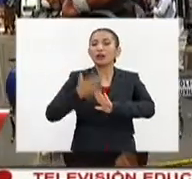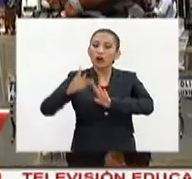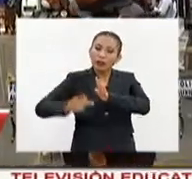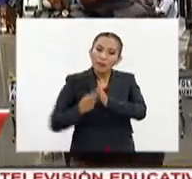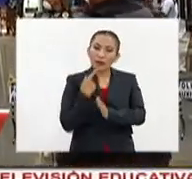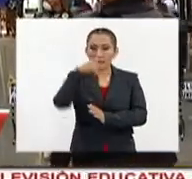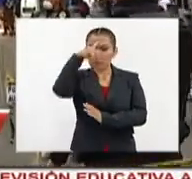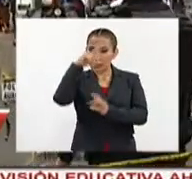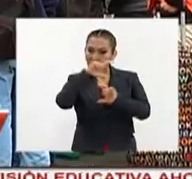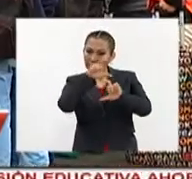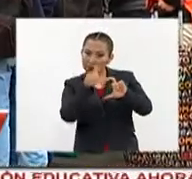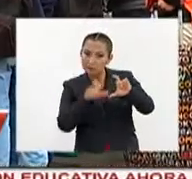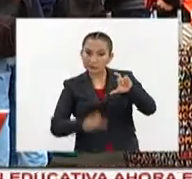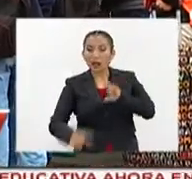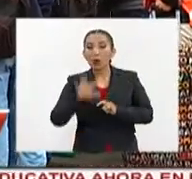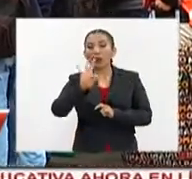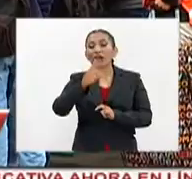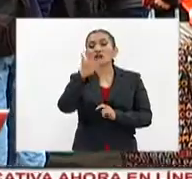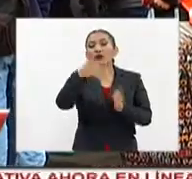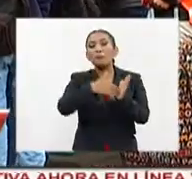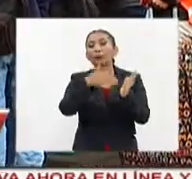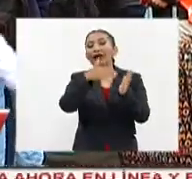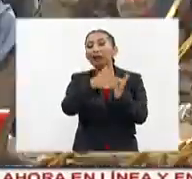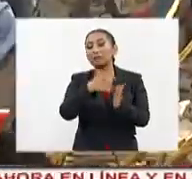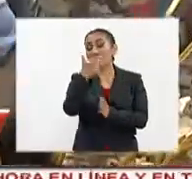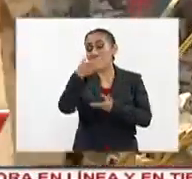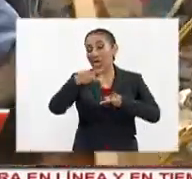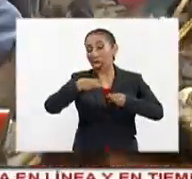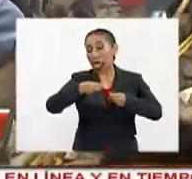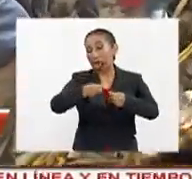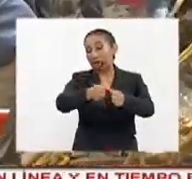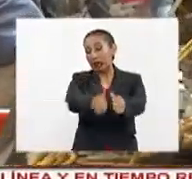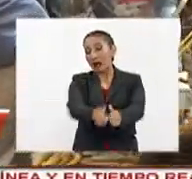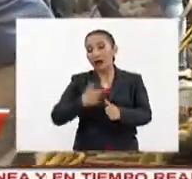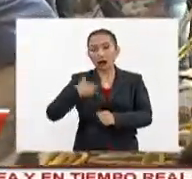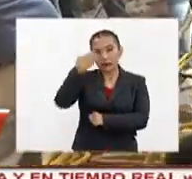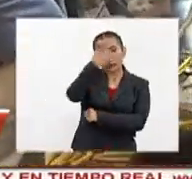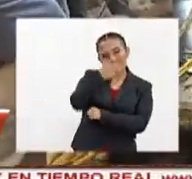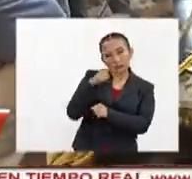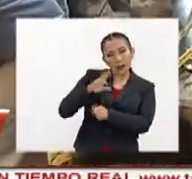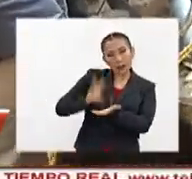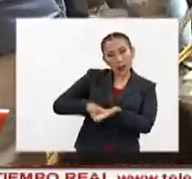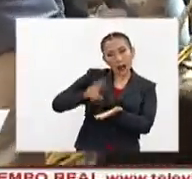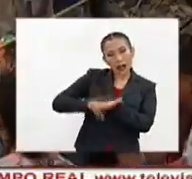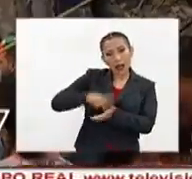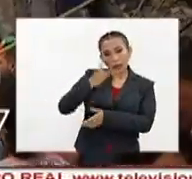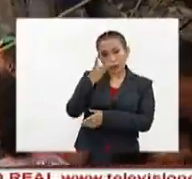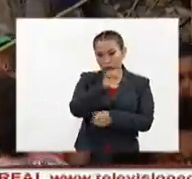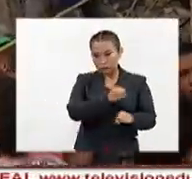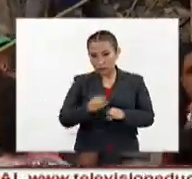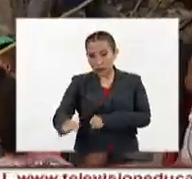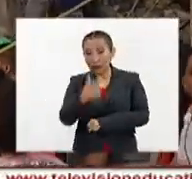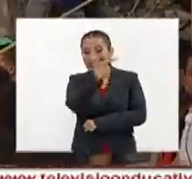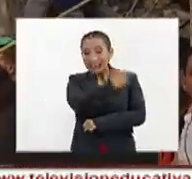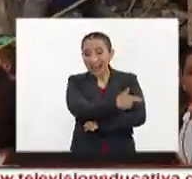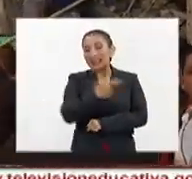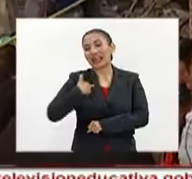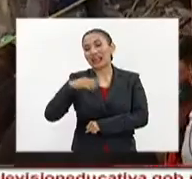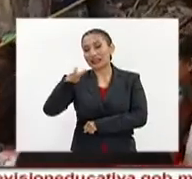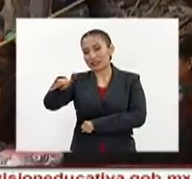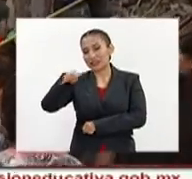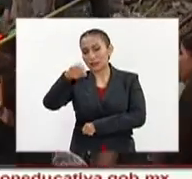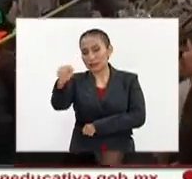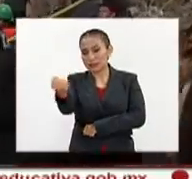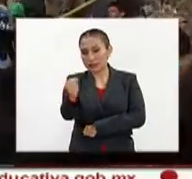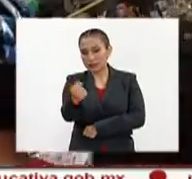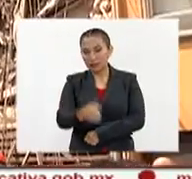renacer nacional. 48,000 millones de pesos es la primera evaluación del costo de los dos sismos, el del 7 y el